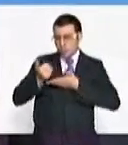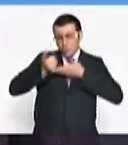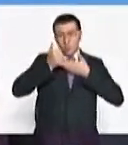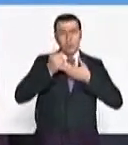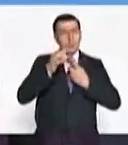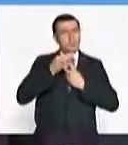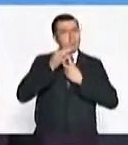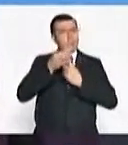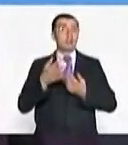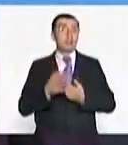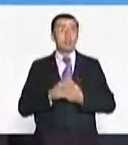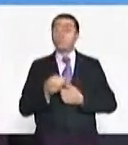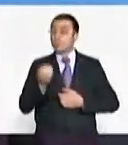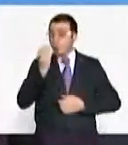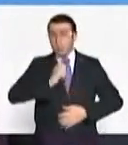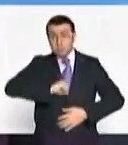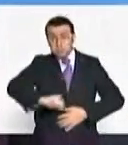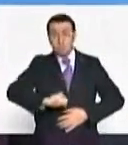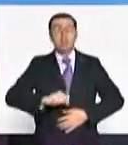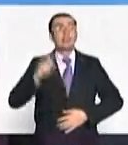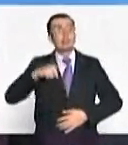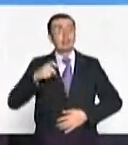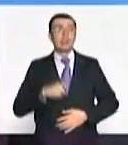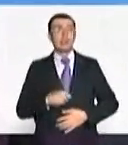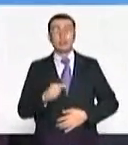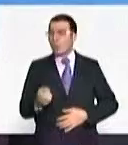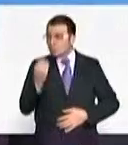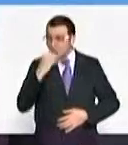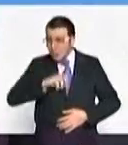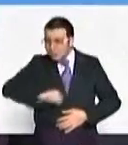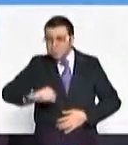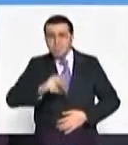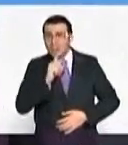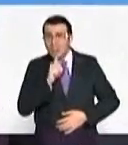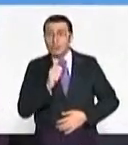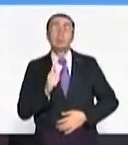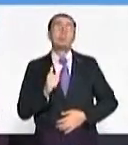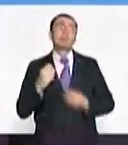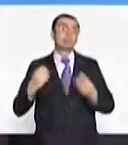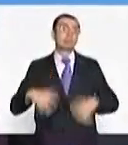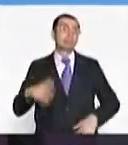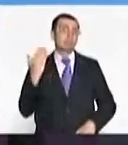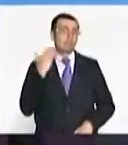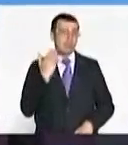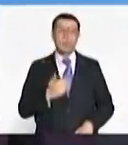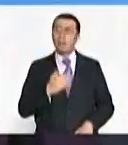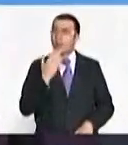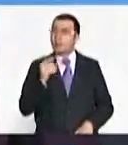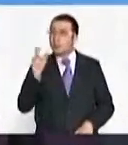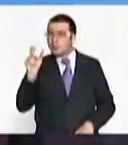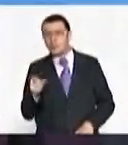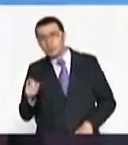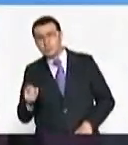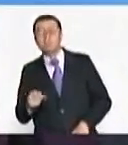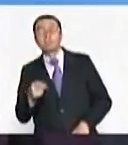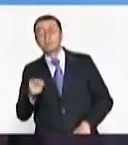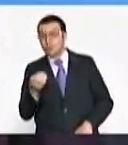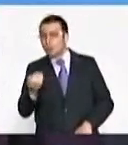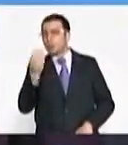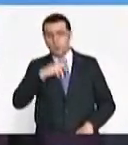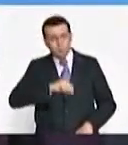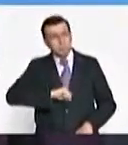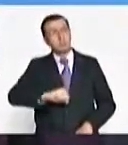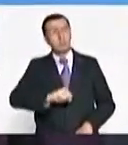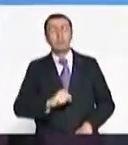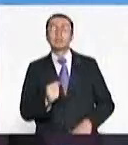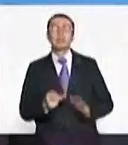nuestro cuerpo. Son necesarias y sin ellas no podríamos vivir. Entonces, cuando uno al paciente le formula las vitaminas porque identificó en ese paciente una